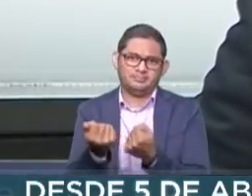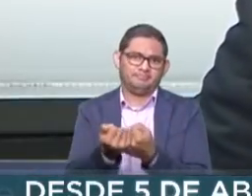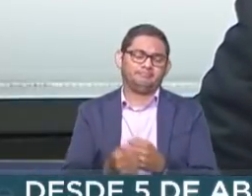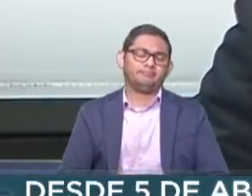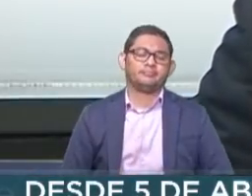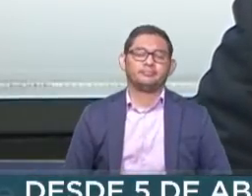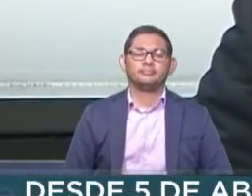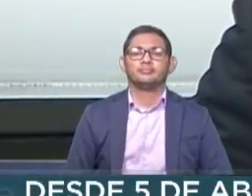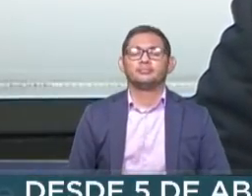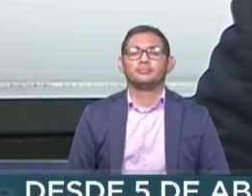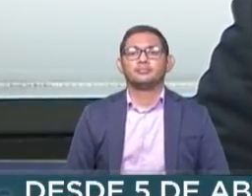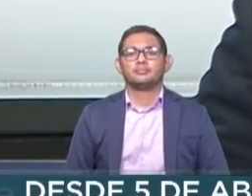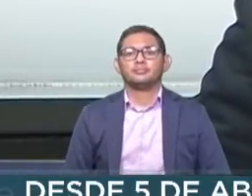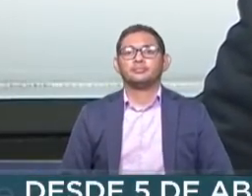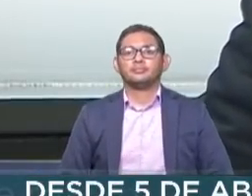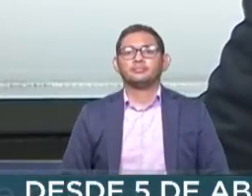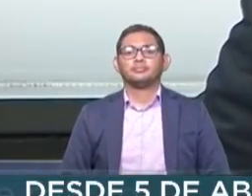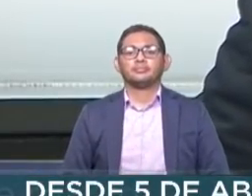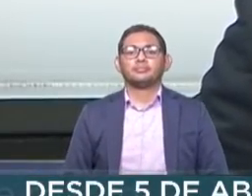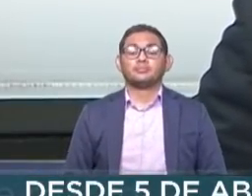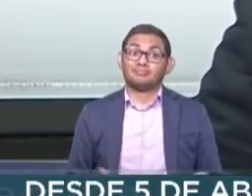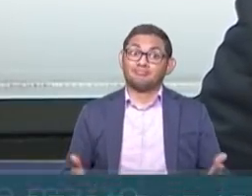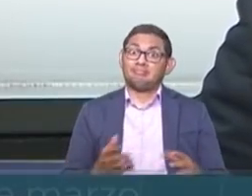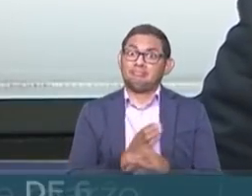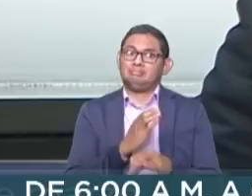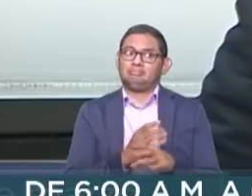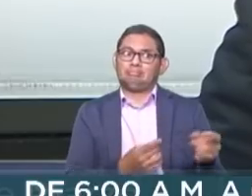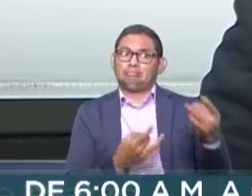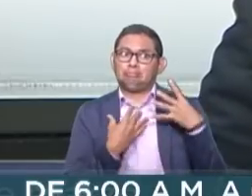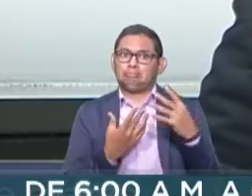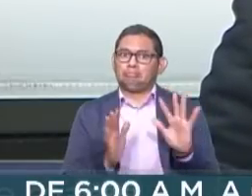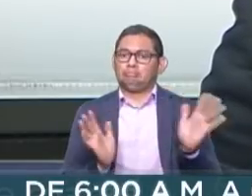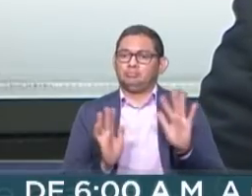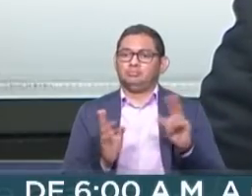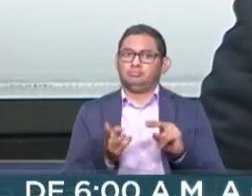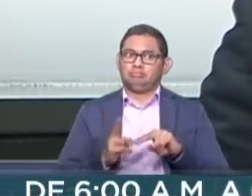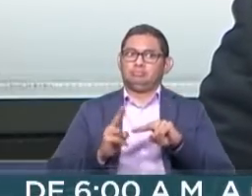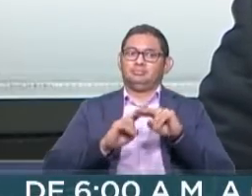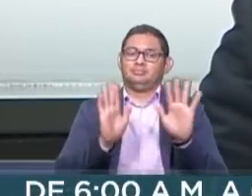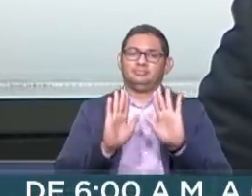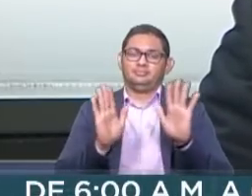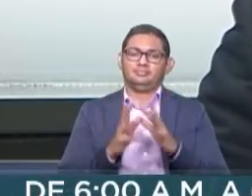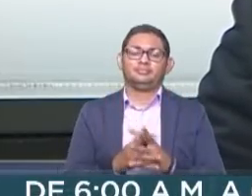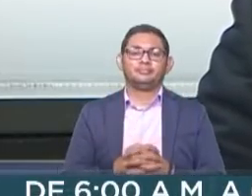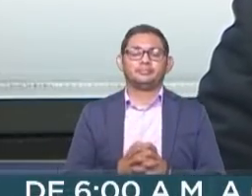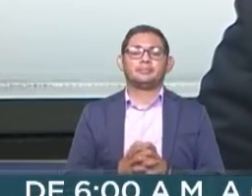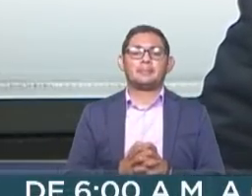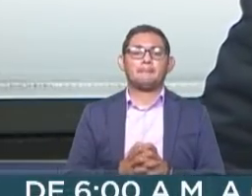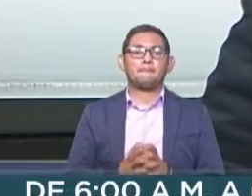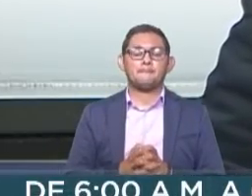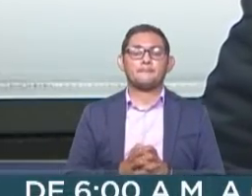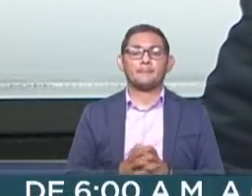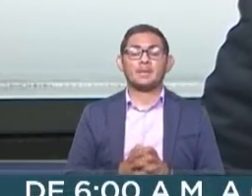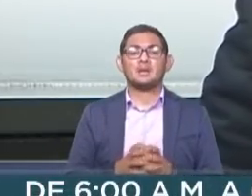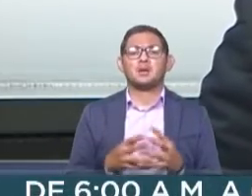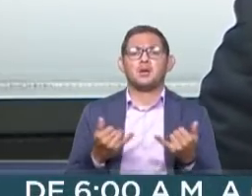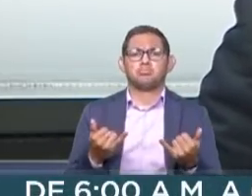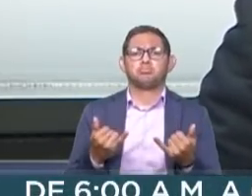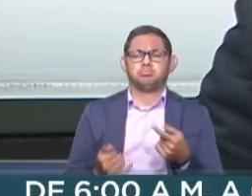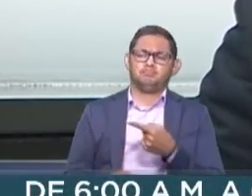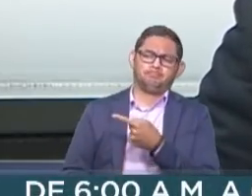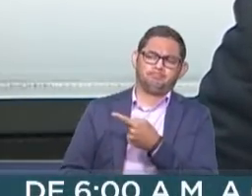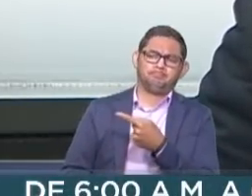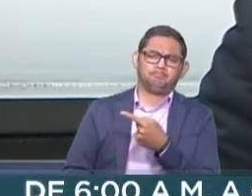su utilización y evitar así más contagios por COVID-19. Queremos cederle